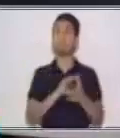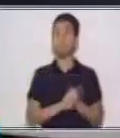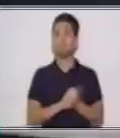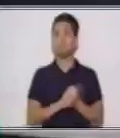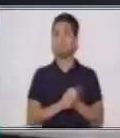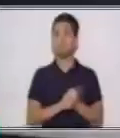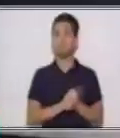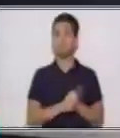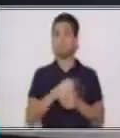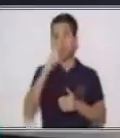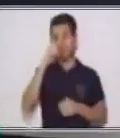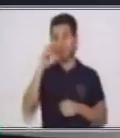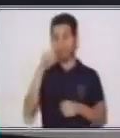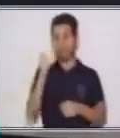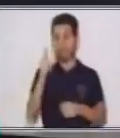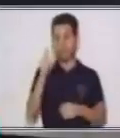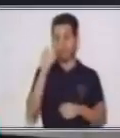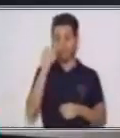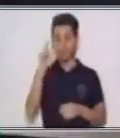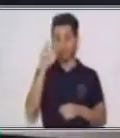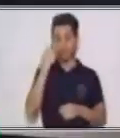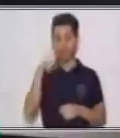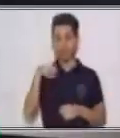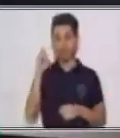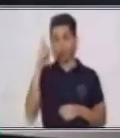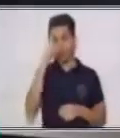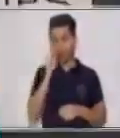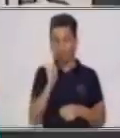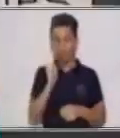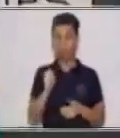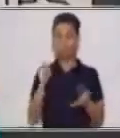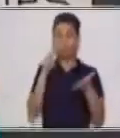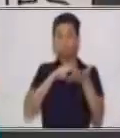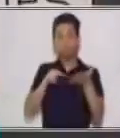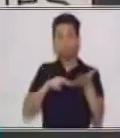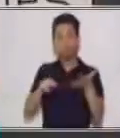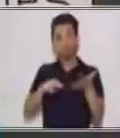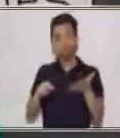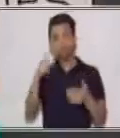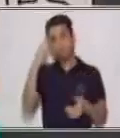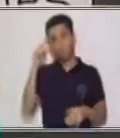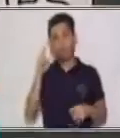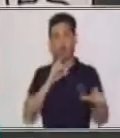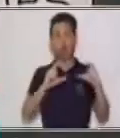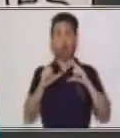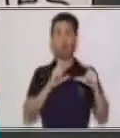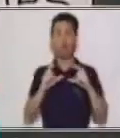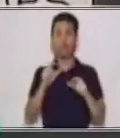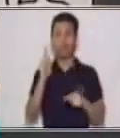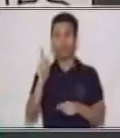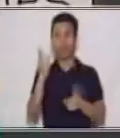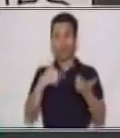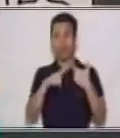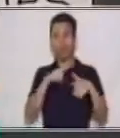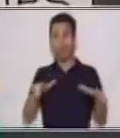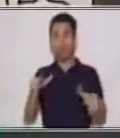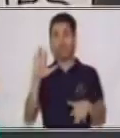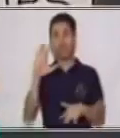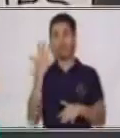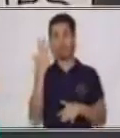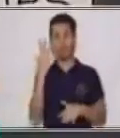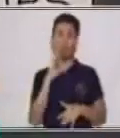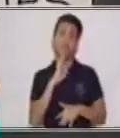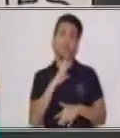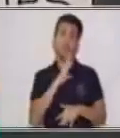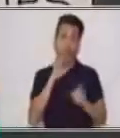de tradiciones literarias regionales para el área de comunicación y lenguaje de quinto diversificado. Si